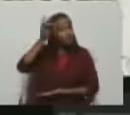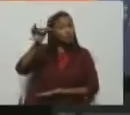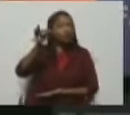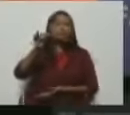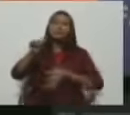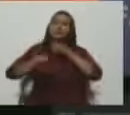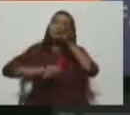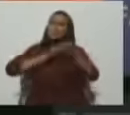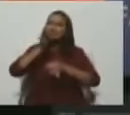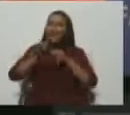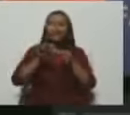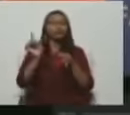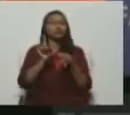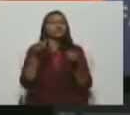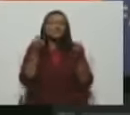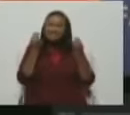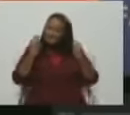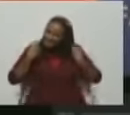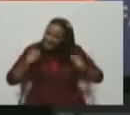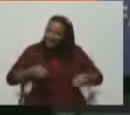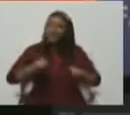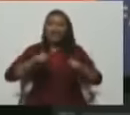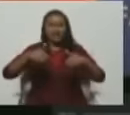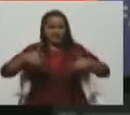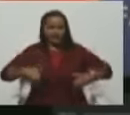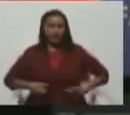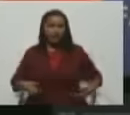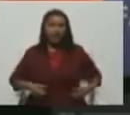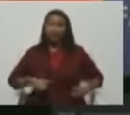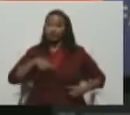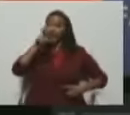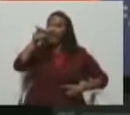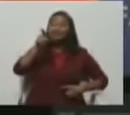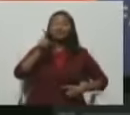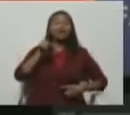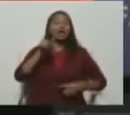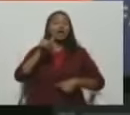es tratar de hacer esfuerzos para torcer la verdad.